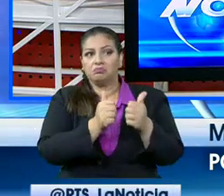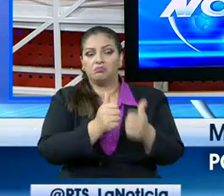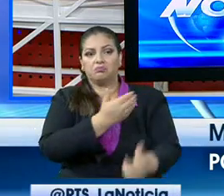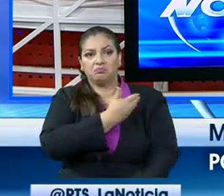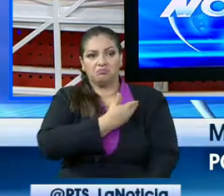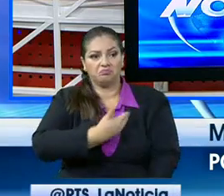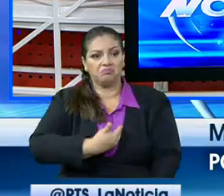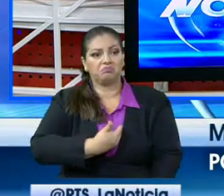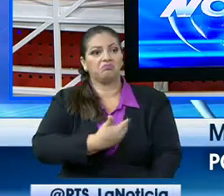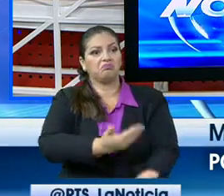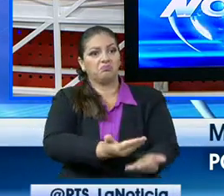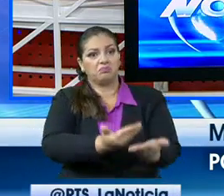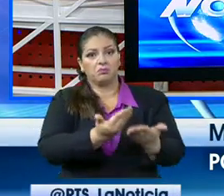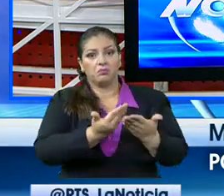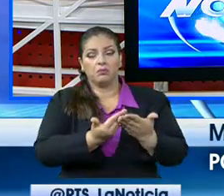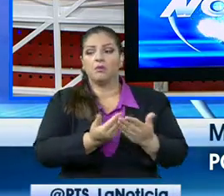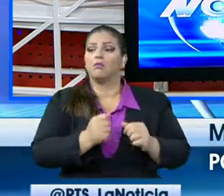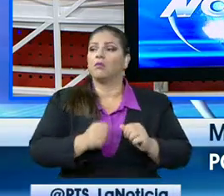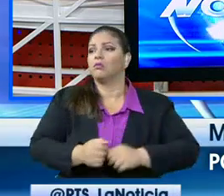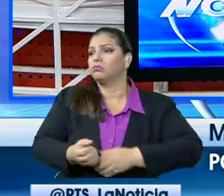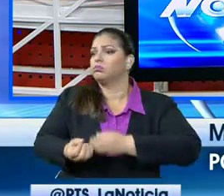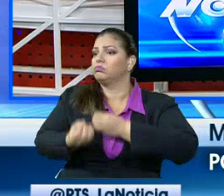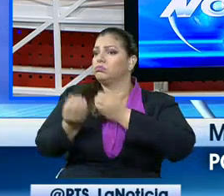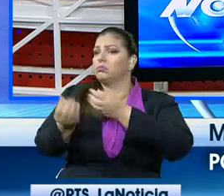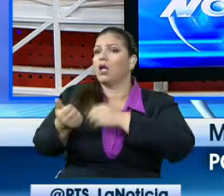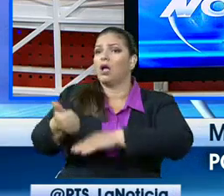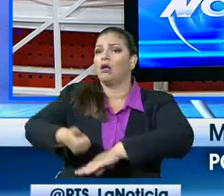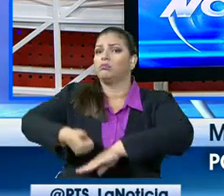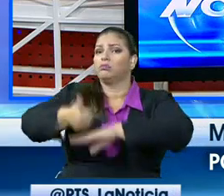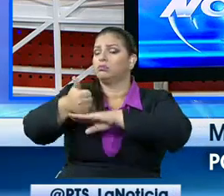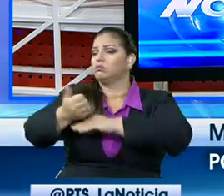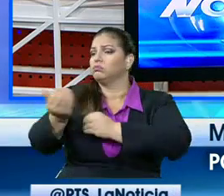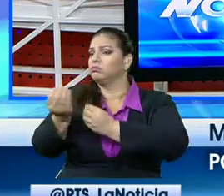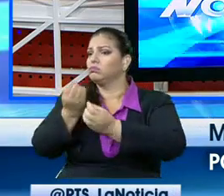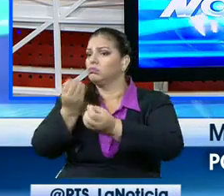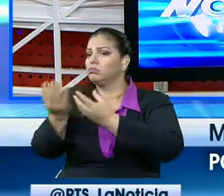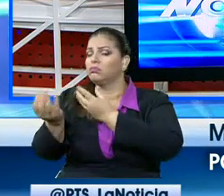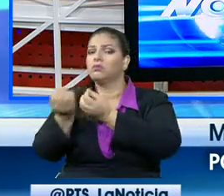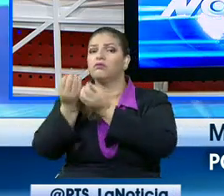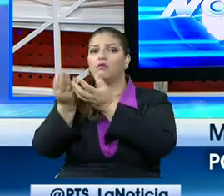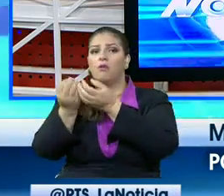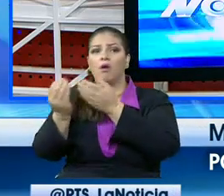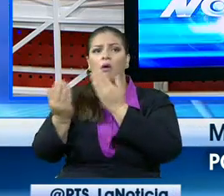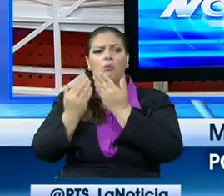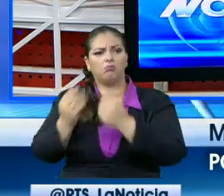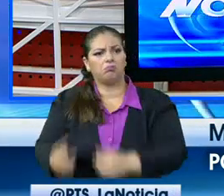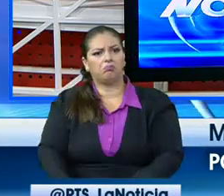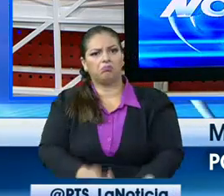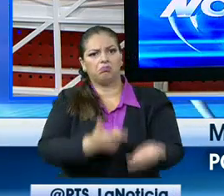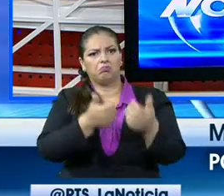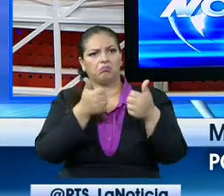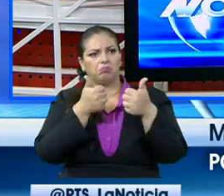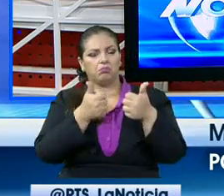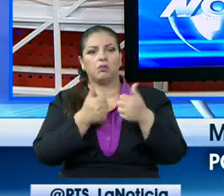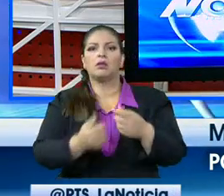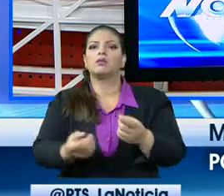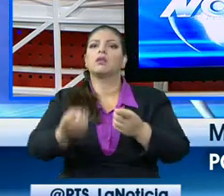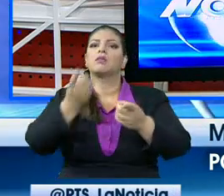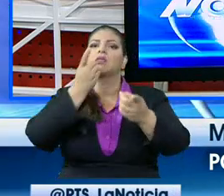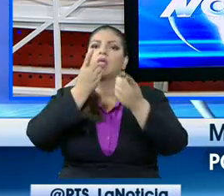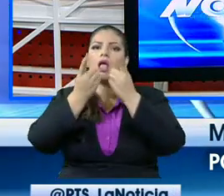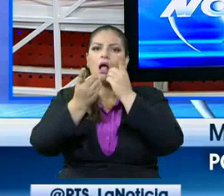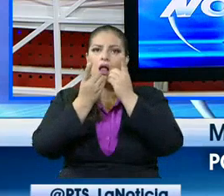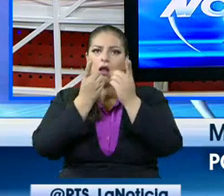allí presentes para abogar por los intereses del sector. Y enhorabuena que sea a través del diálogo, donde se